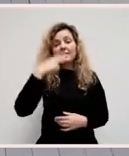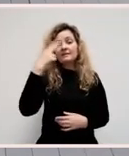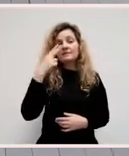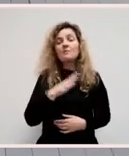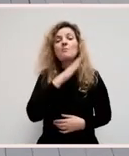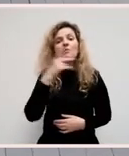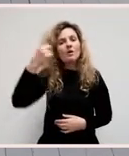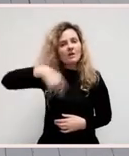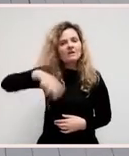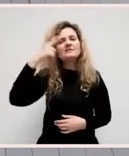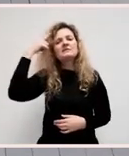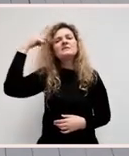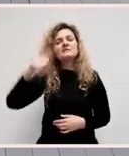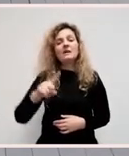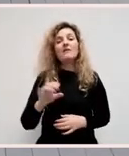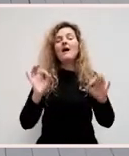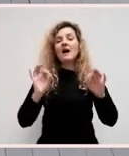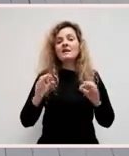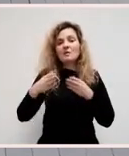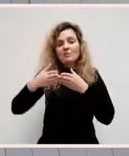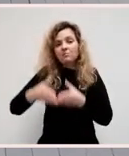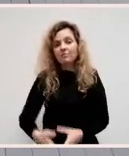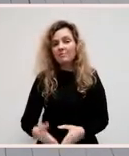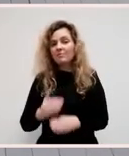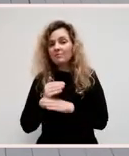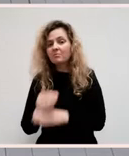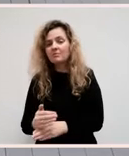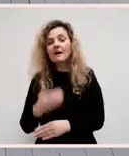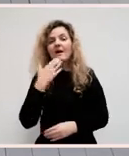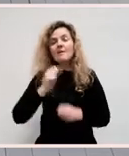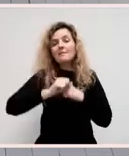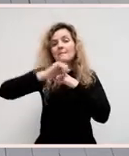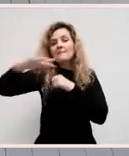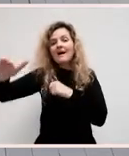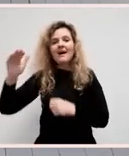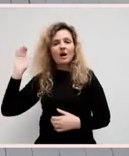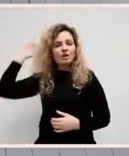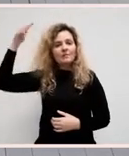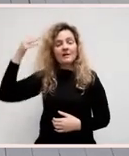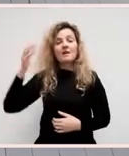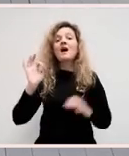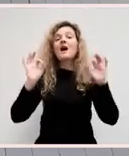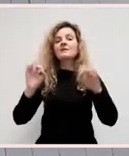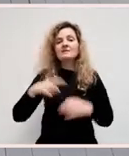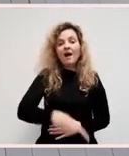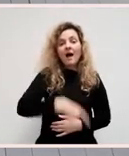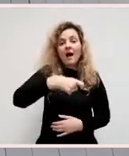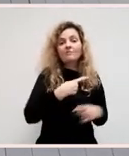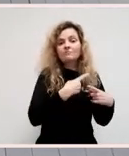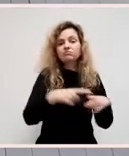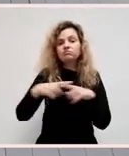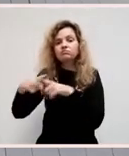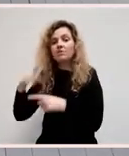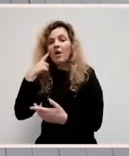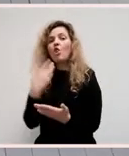mundo apasionante un tema interesante porque muchos sabemos lo que son los precios no mediterráneo o mare nostrum romano están muy